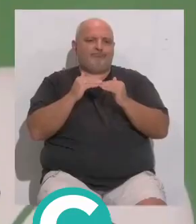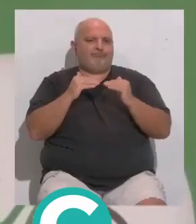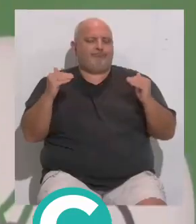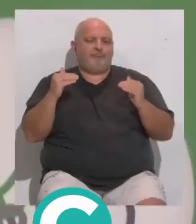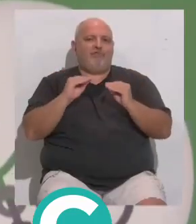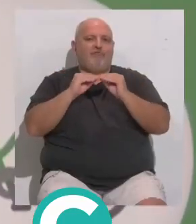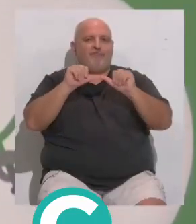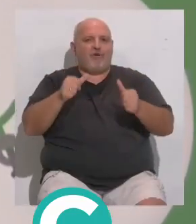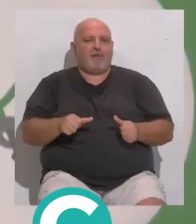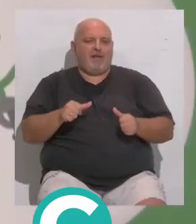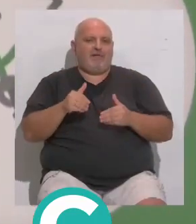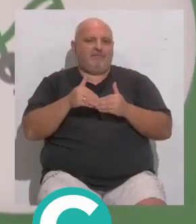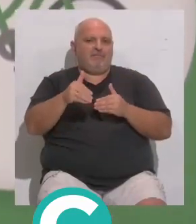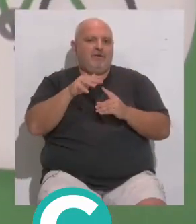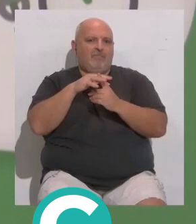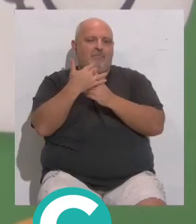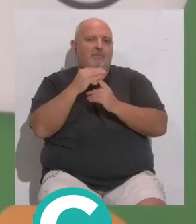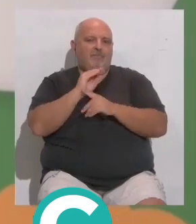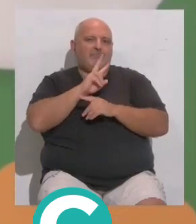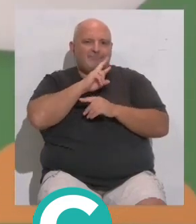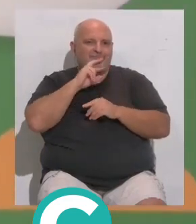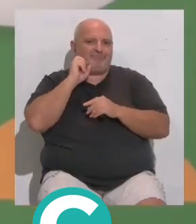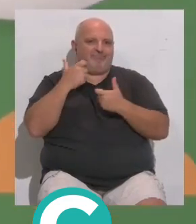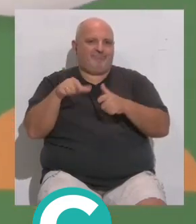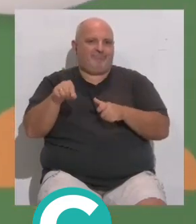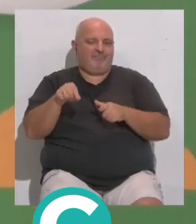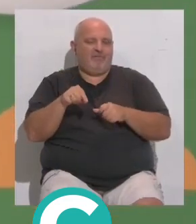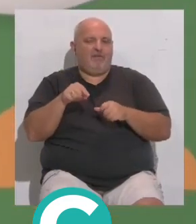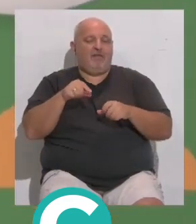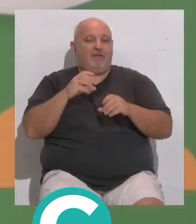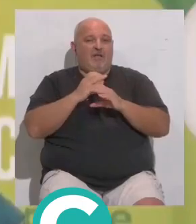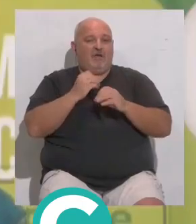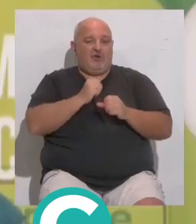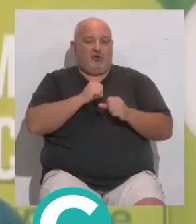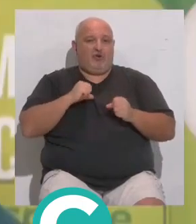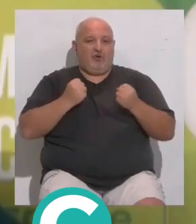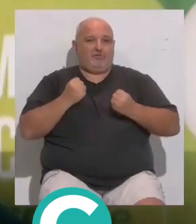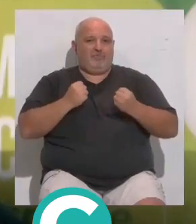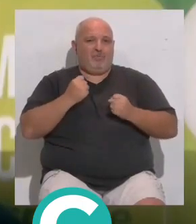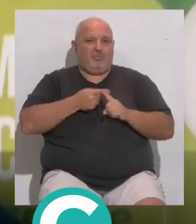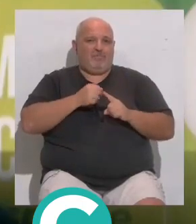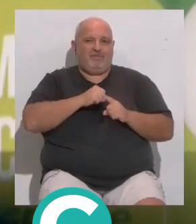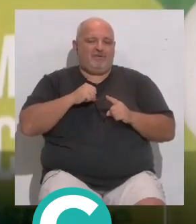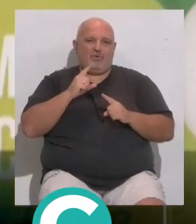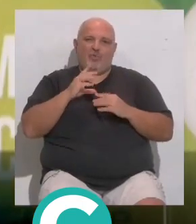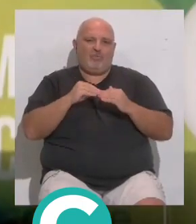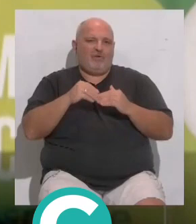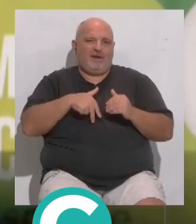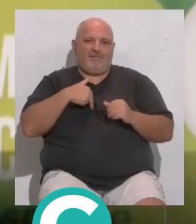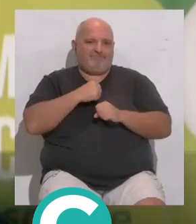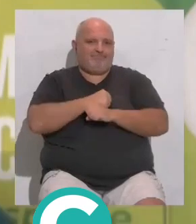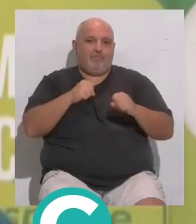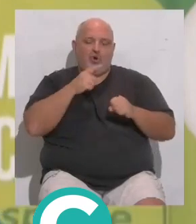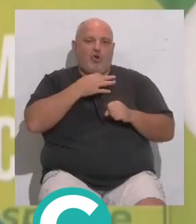como forma de preservar el medio ambiente. Está claro es que el vehículo privado no puede ser utilizado de forma general, porque es